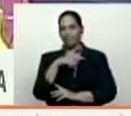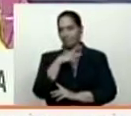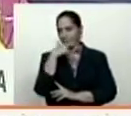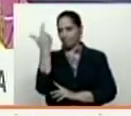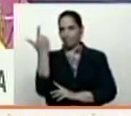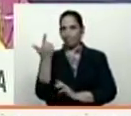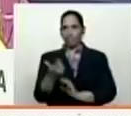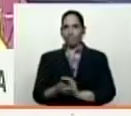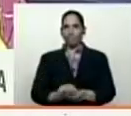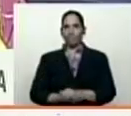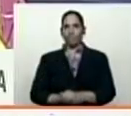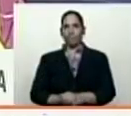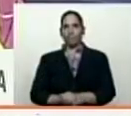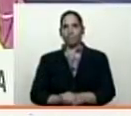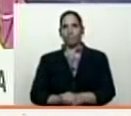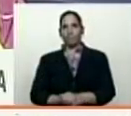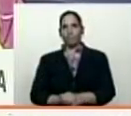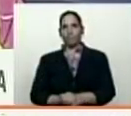vergüenza!